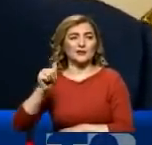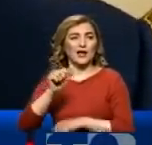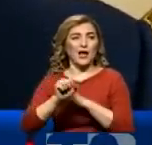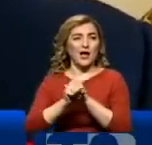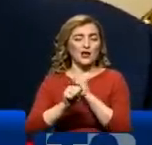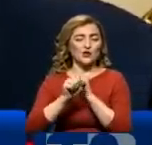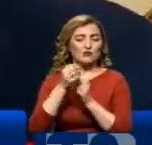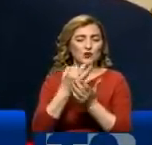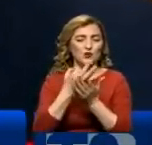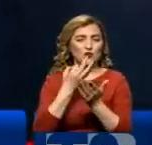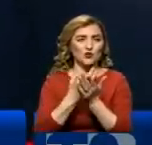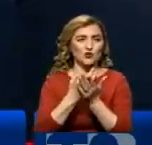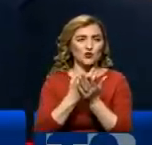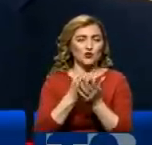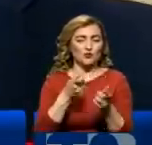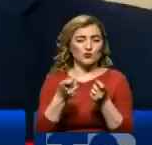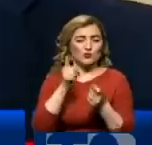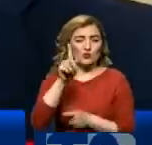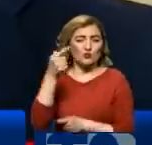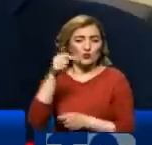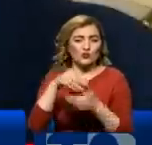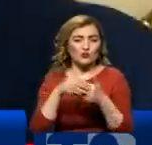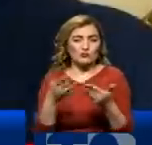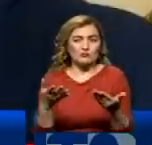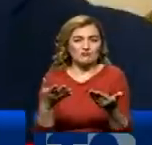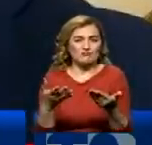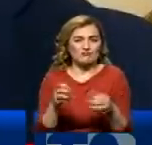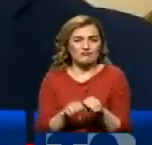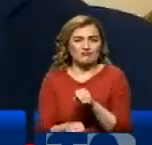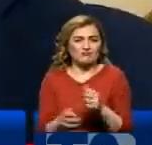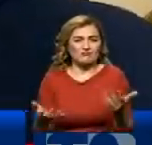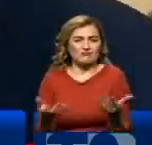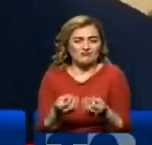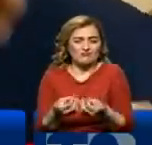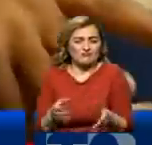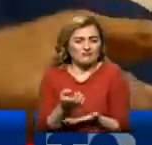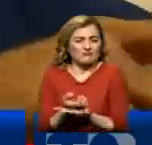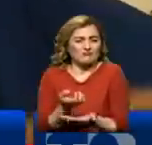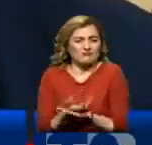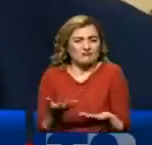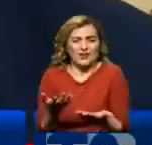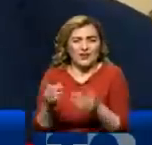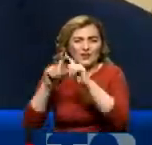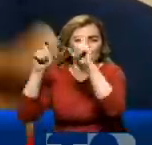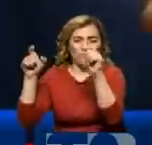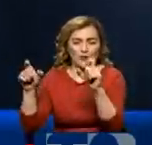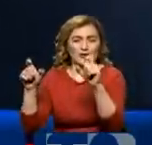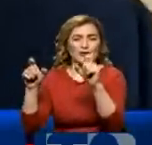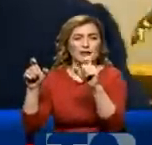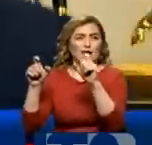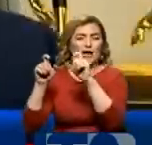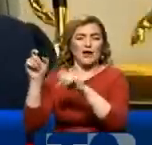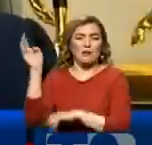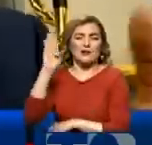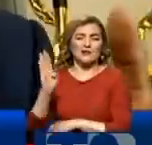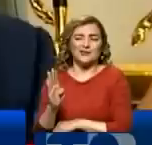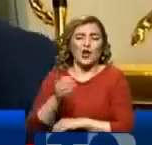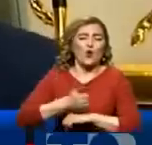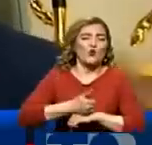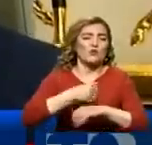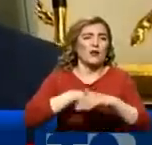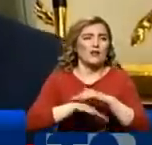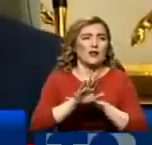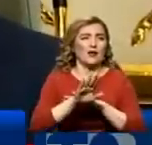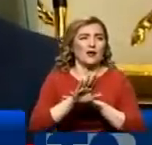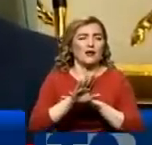con $1,000,000, ¿dónde está el delito? Y la empresa Odebrecht estaba autorizada en el país. ¿Cuántas empresas no